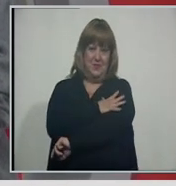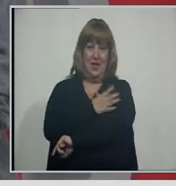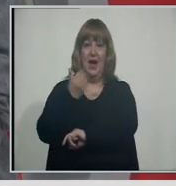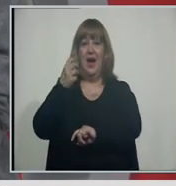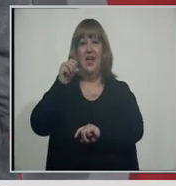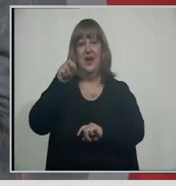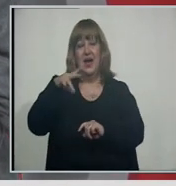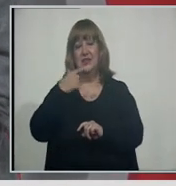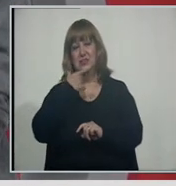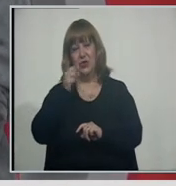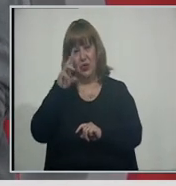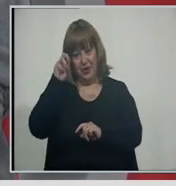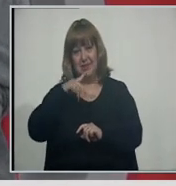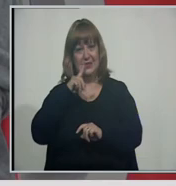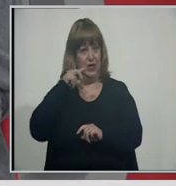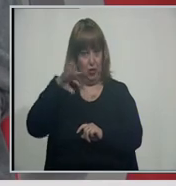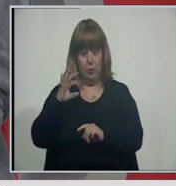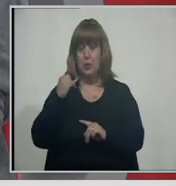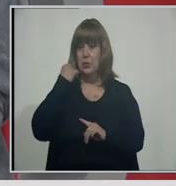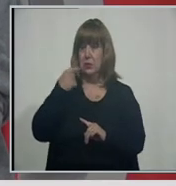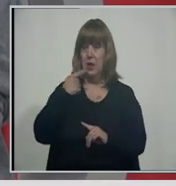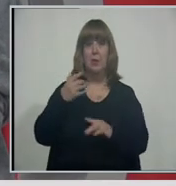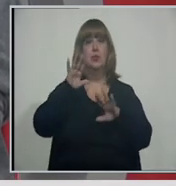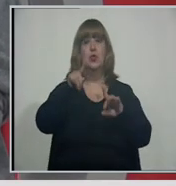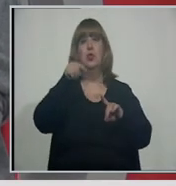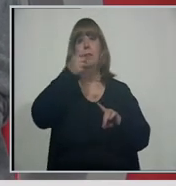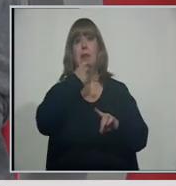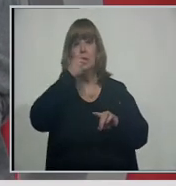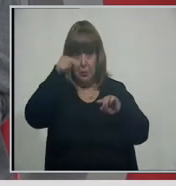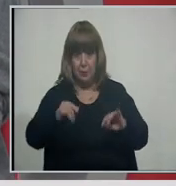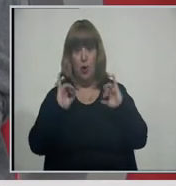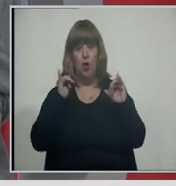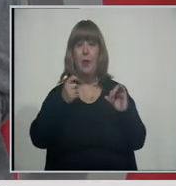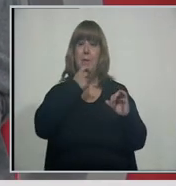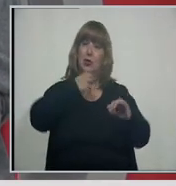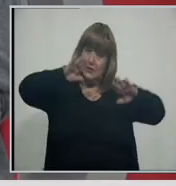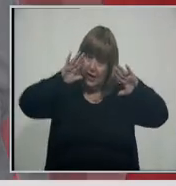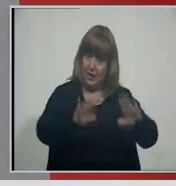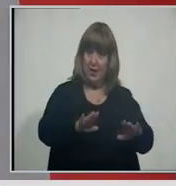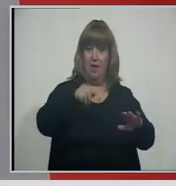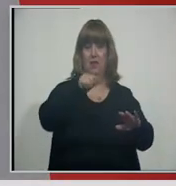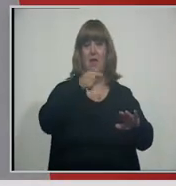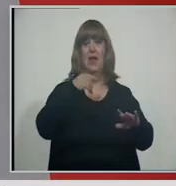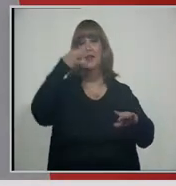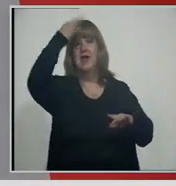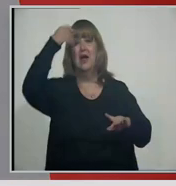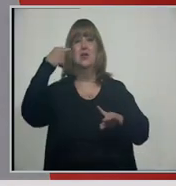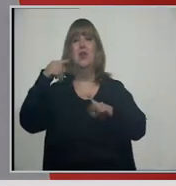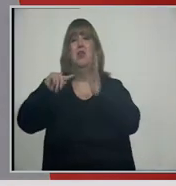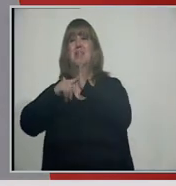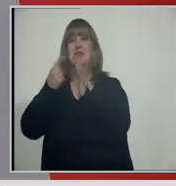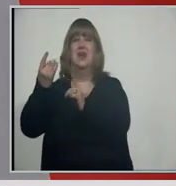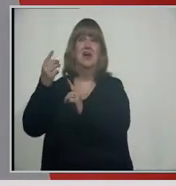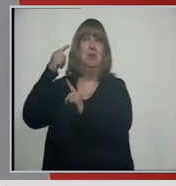le quieres una cosa a la gente mendoza quedense mendoza jóvenes quédense mendoza el teatro en buenos aires es una utopía